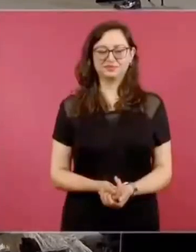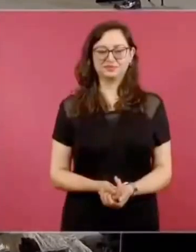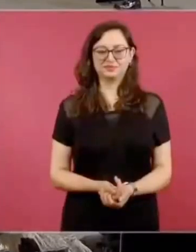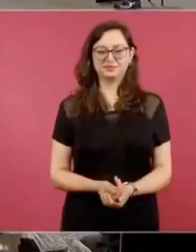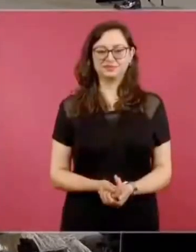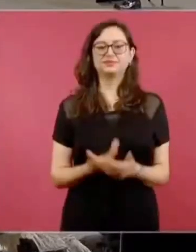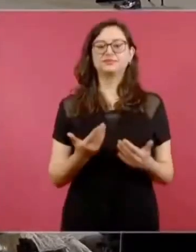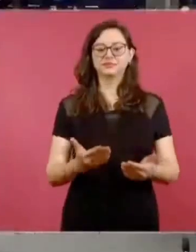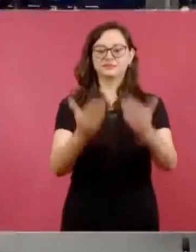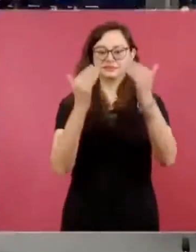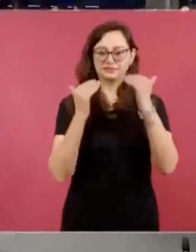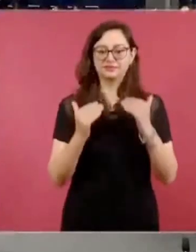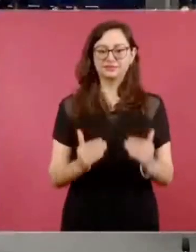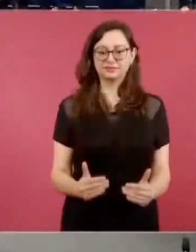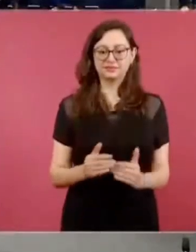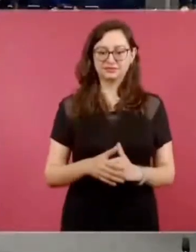Hablar